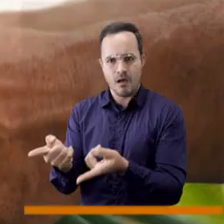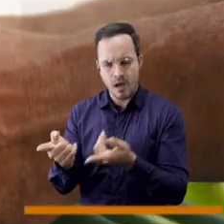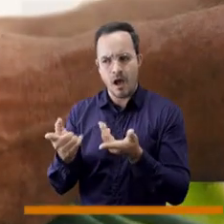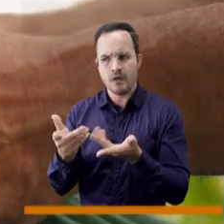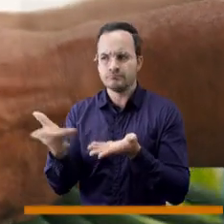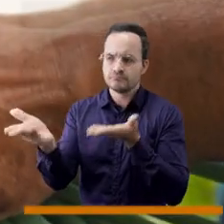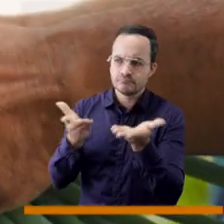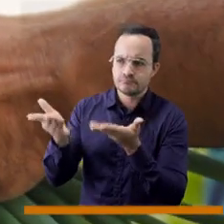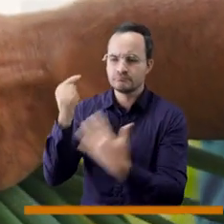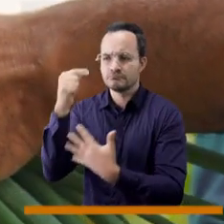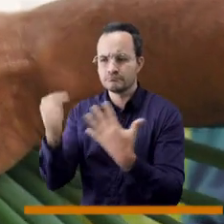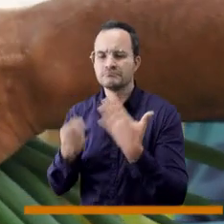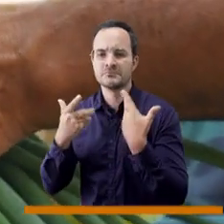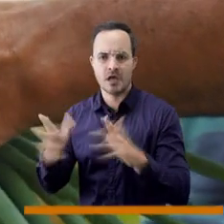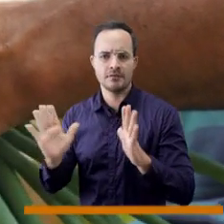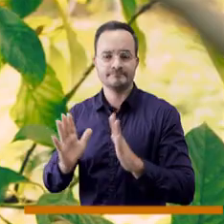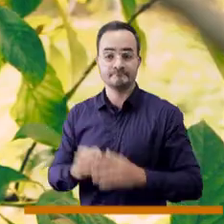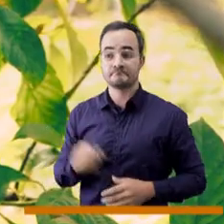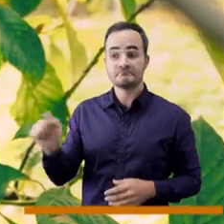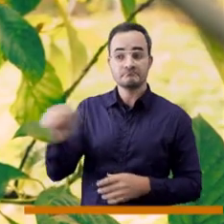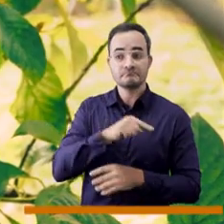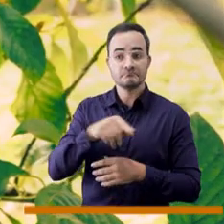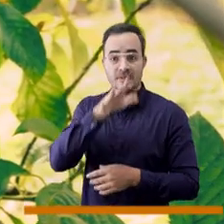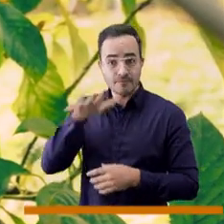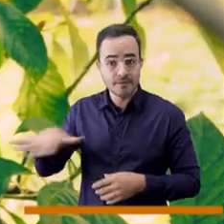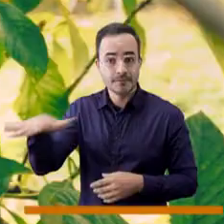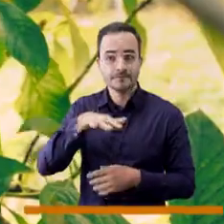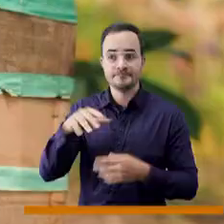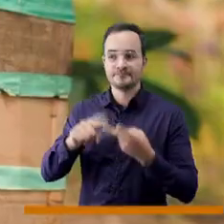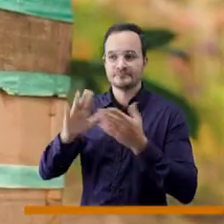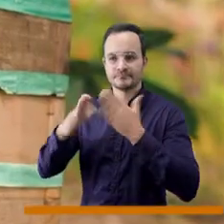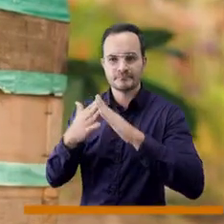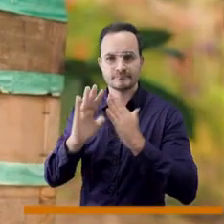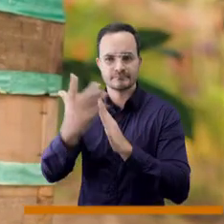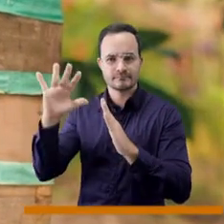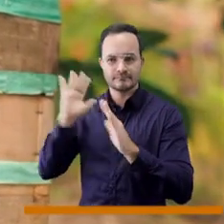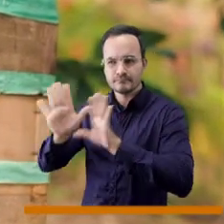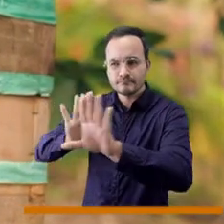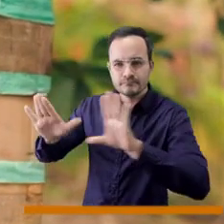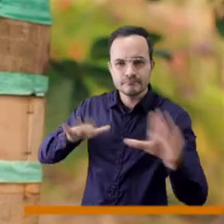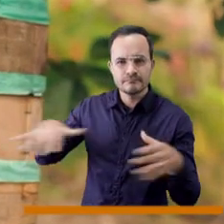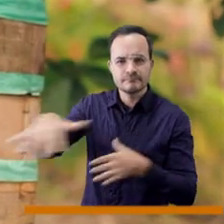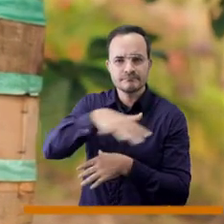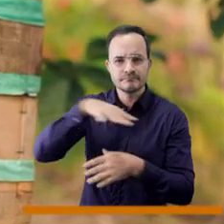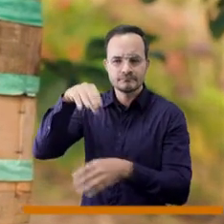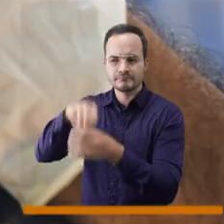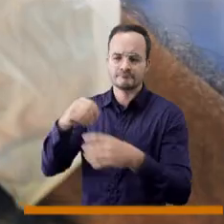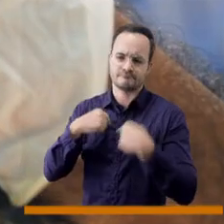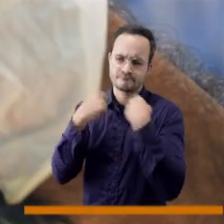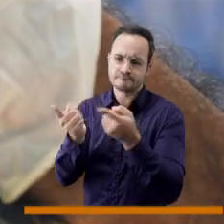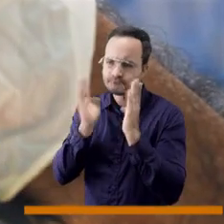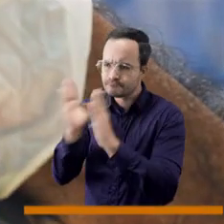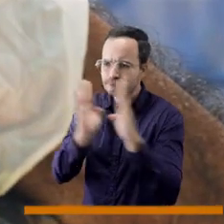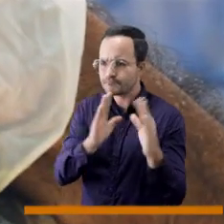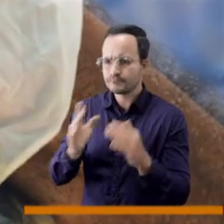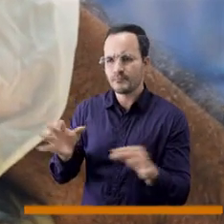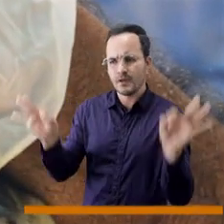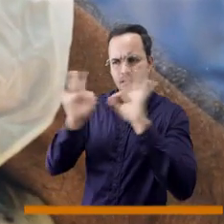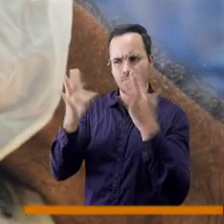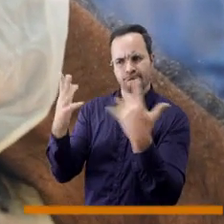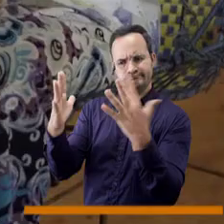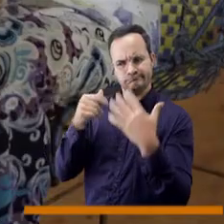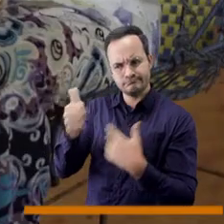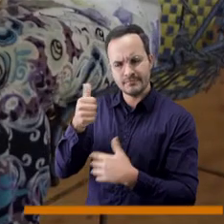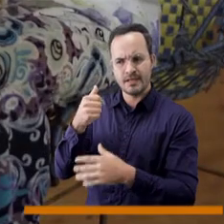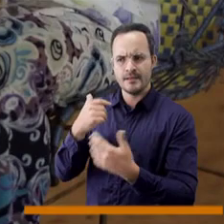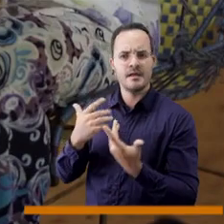le reconocemos a las comunidades campesinas, a las comunidades rurales, esa labor tan importante que es de cuidar y proteger el medio